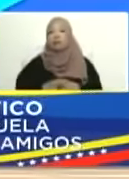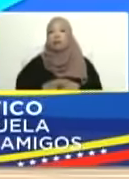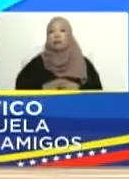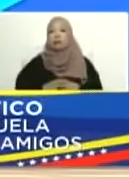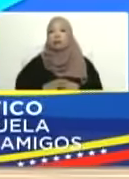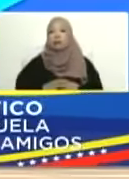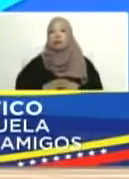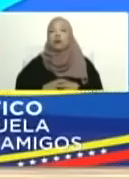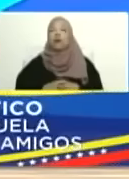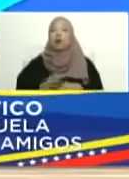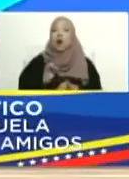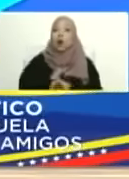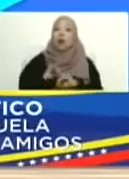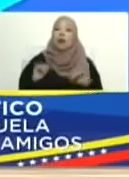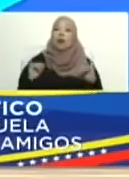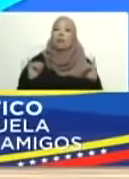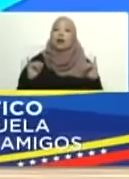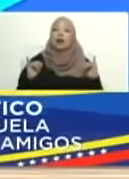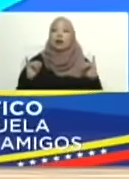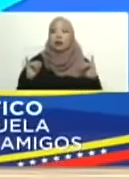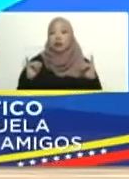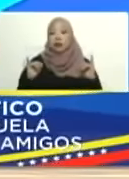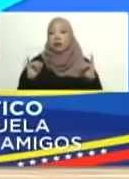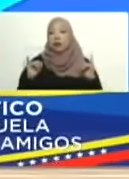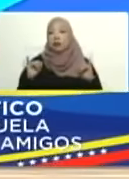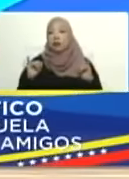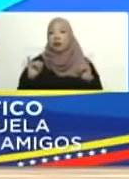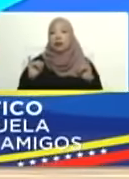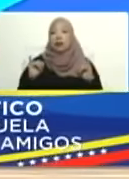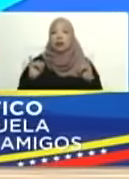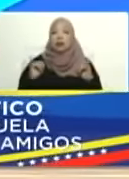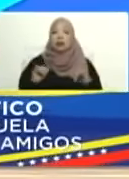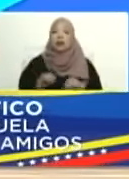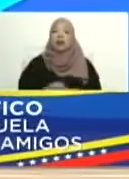Y todo eso culmina con